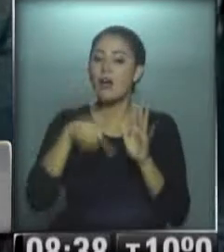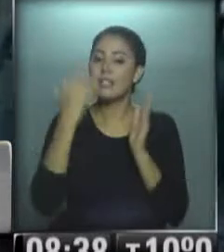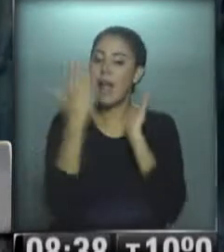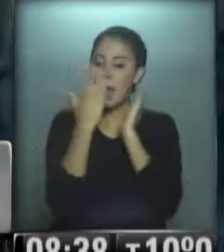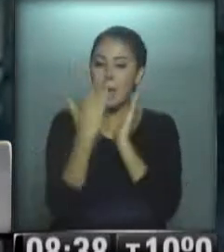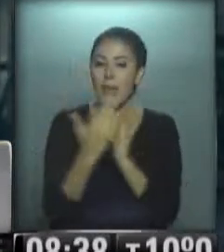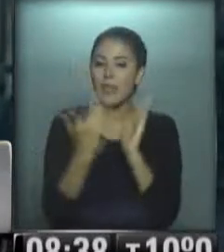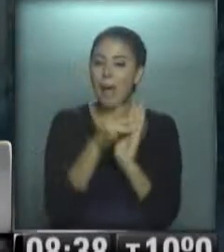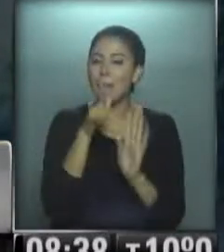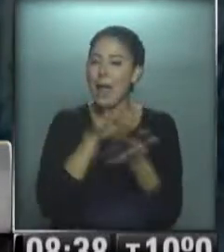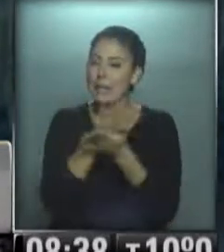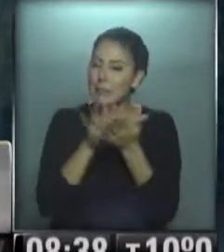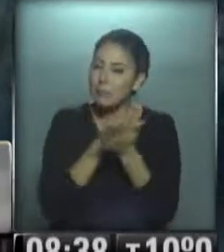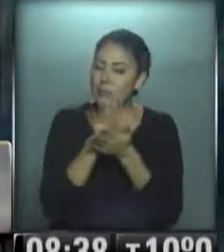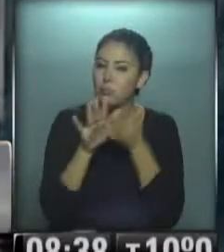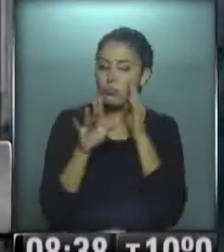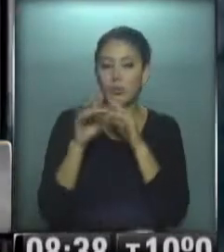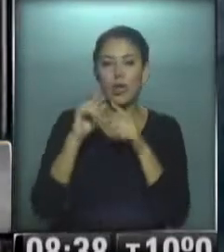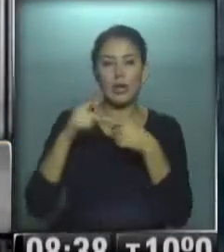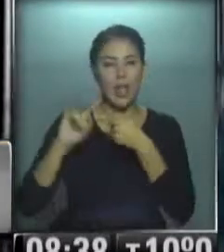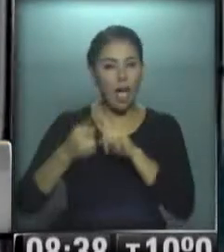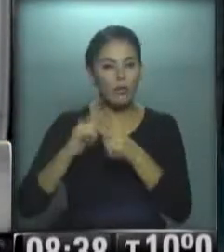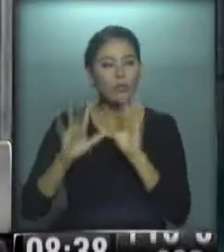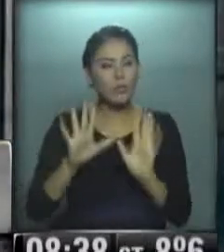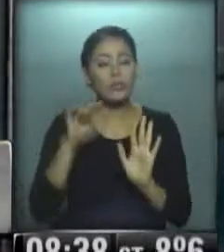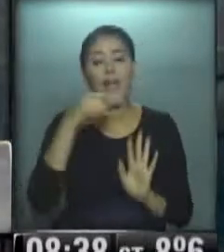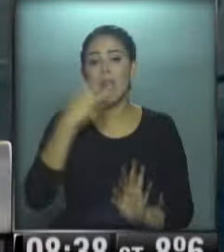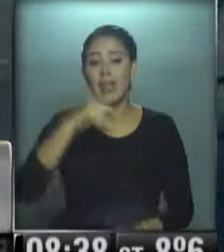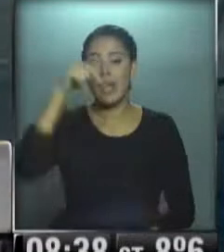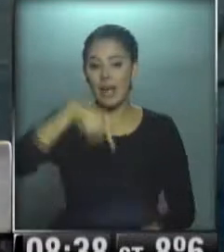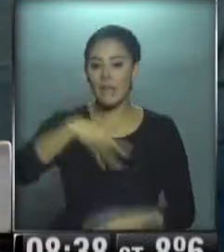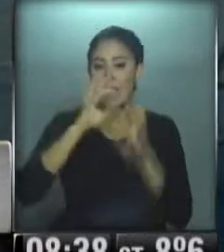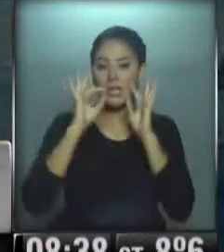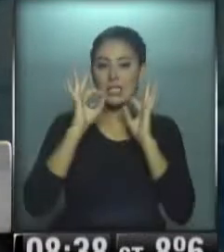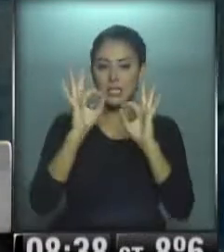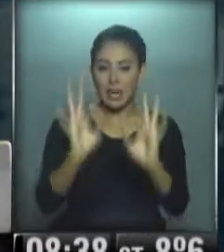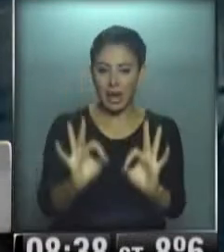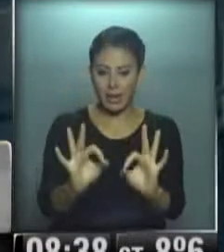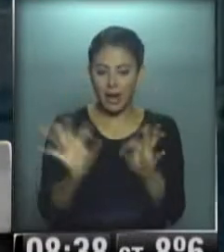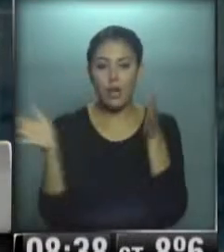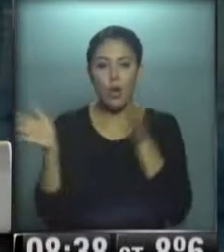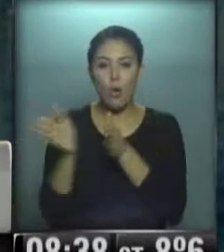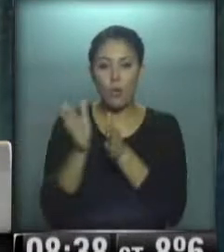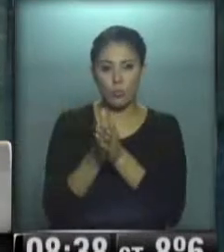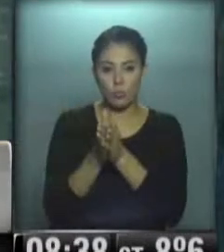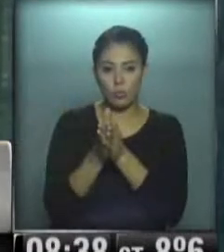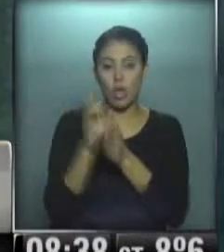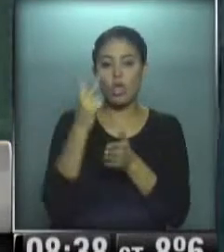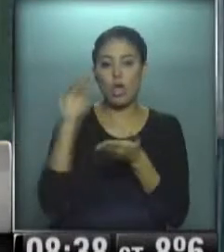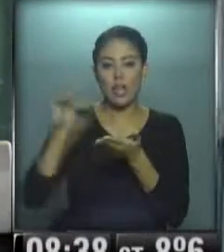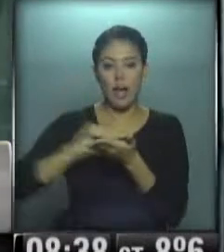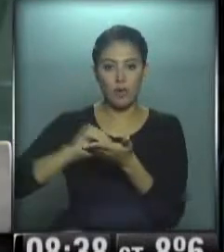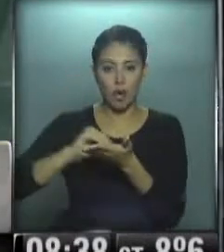indebidas con la función pública lo cierto es que llegará aquí acompañado con sus dos abogados